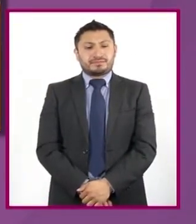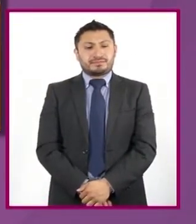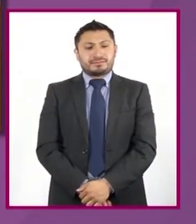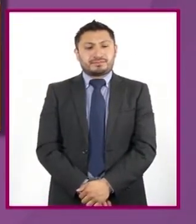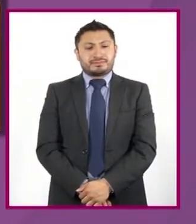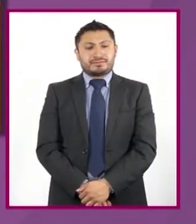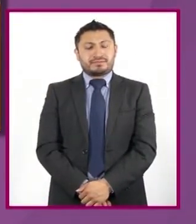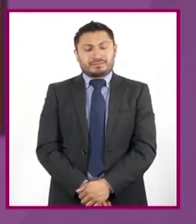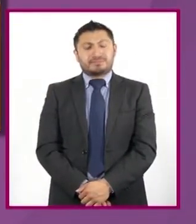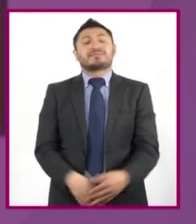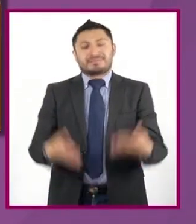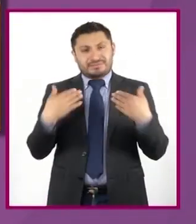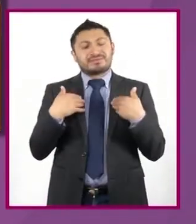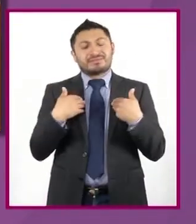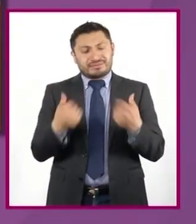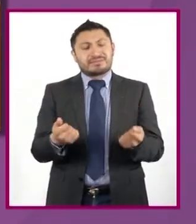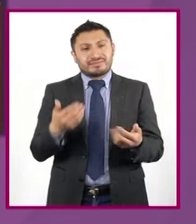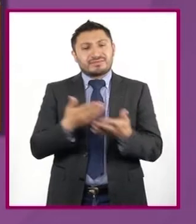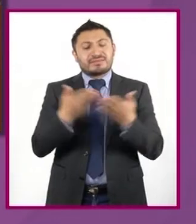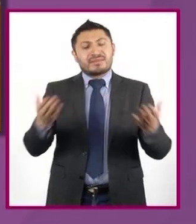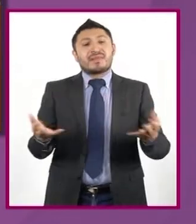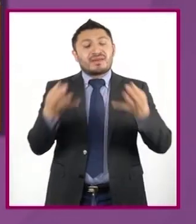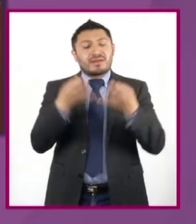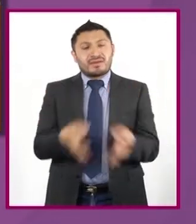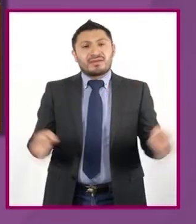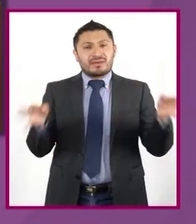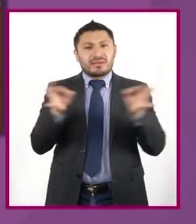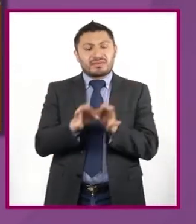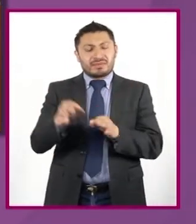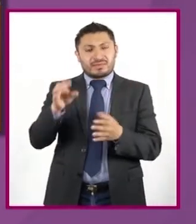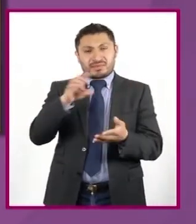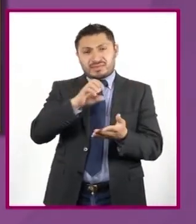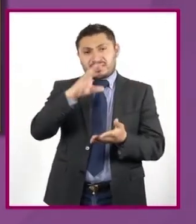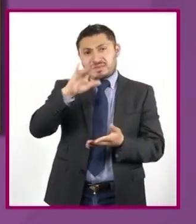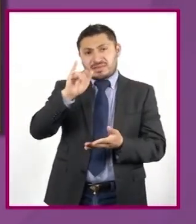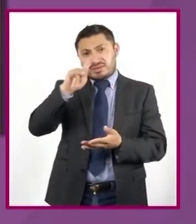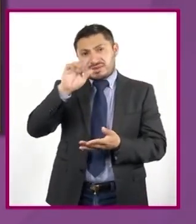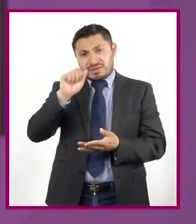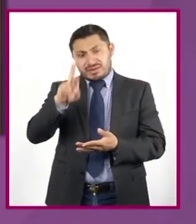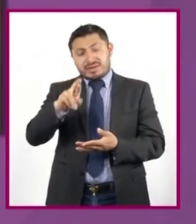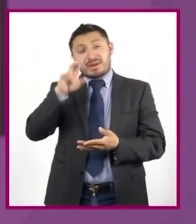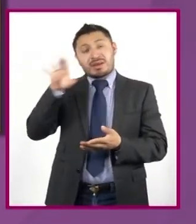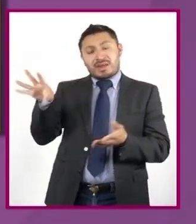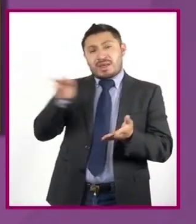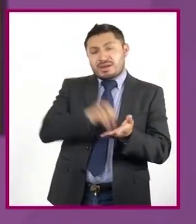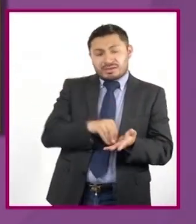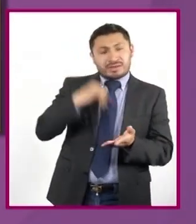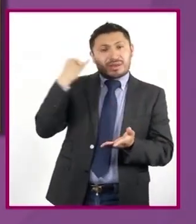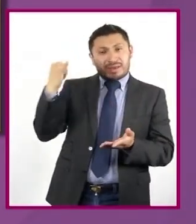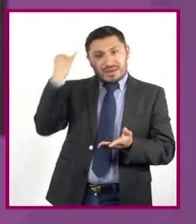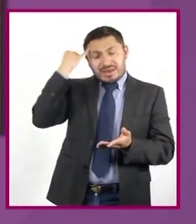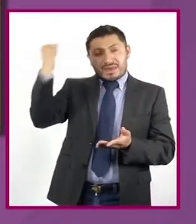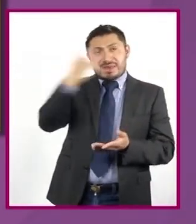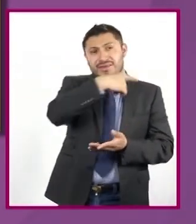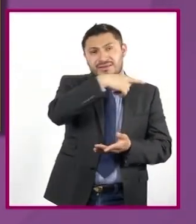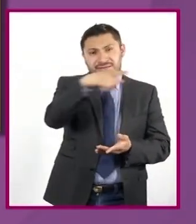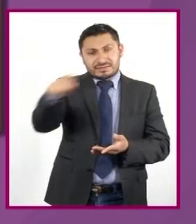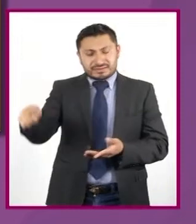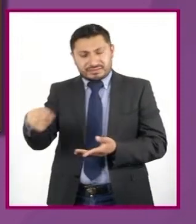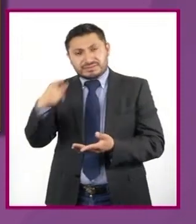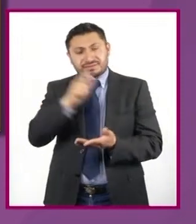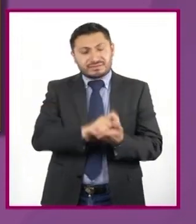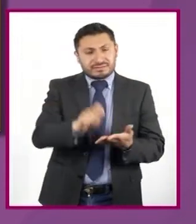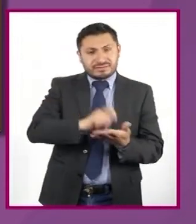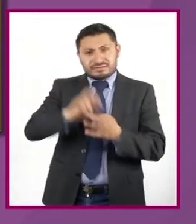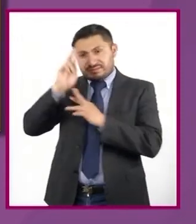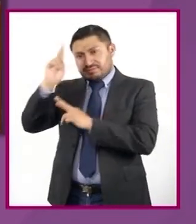Ahora que sabemos la importancia de citar las ideas y opiniones de otras personas, ¿cómo ves si desarrollamos nuestro trabajo con las citas